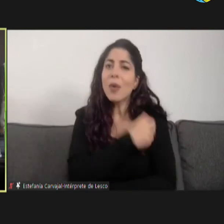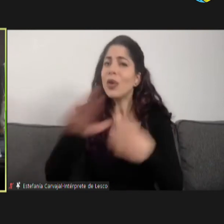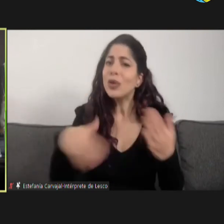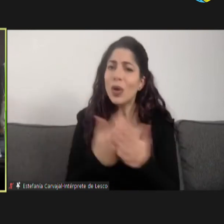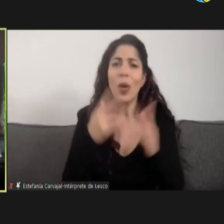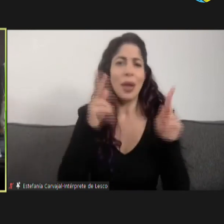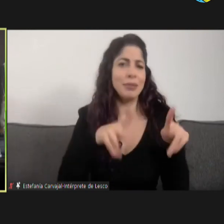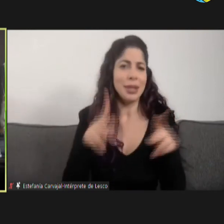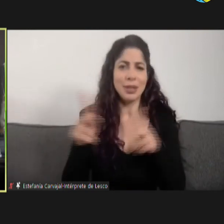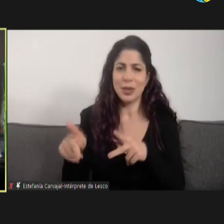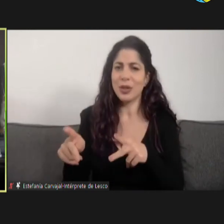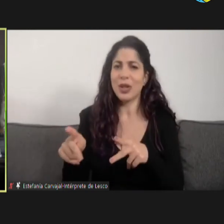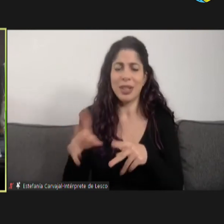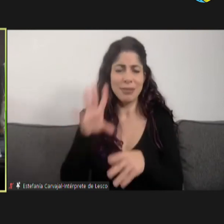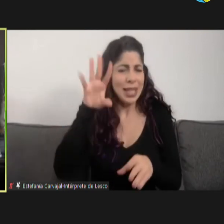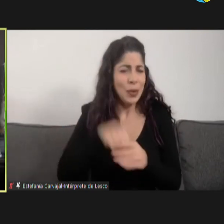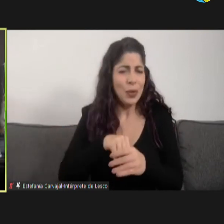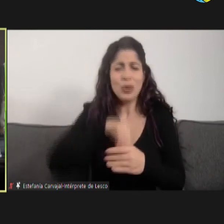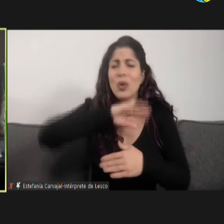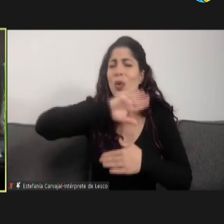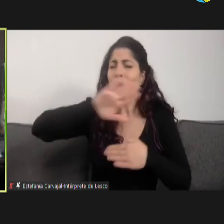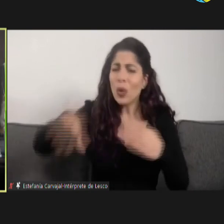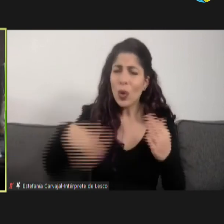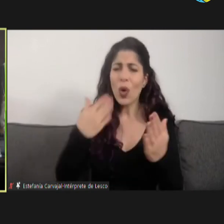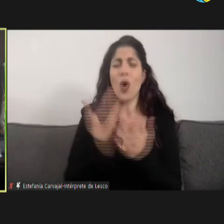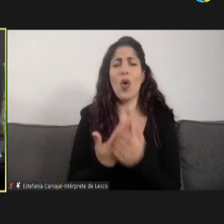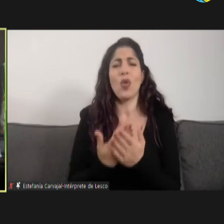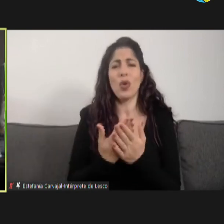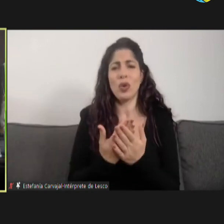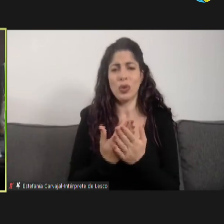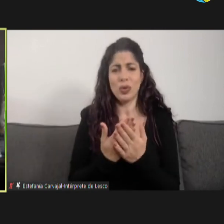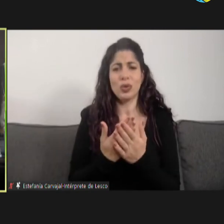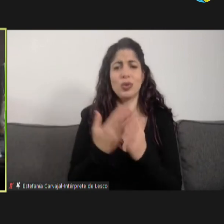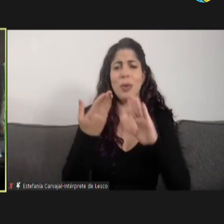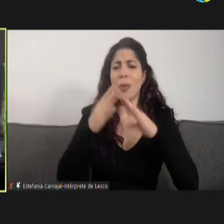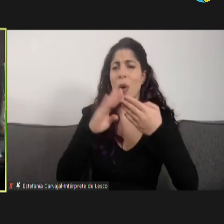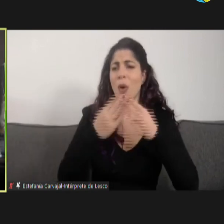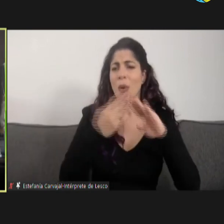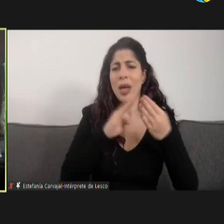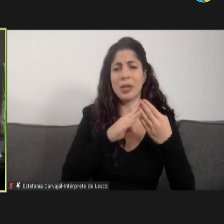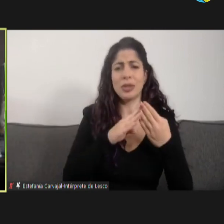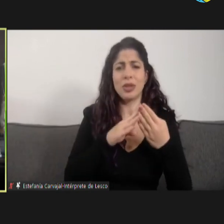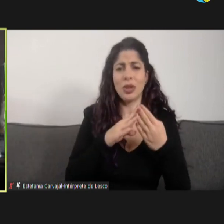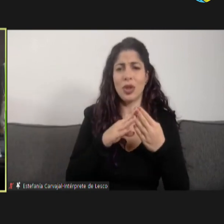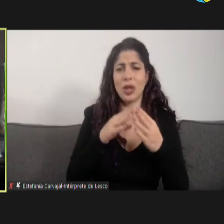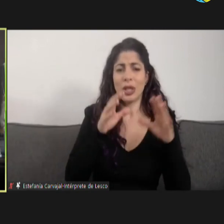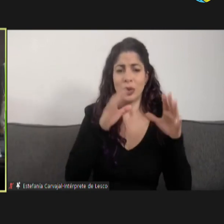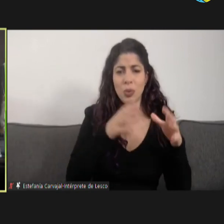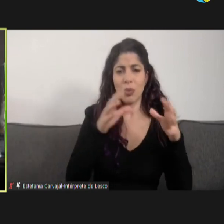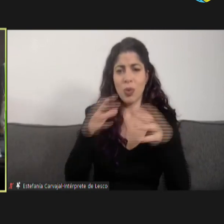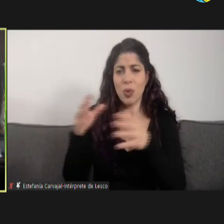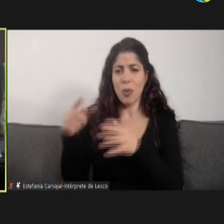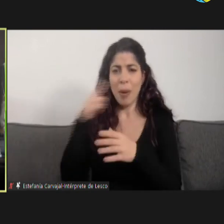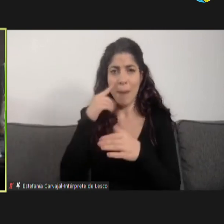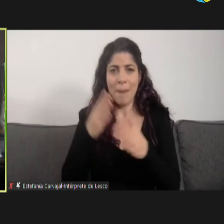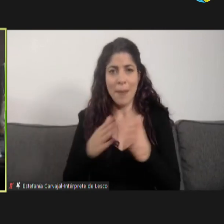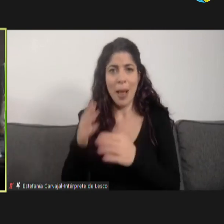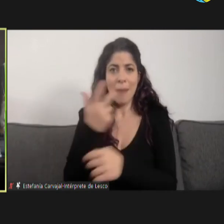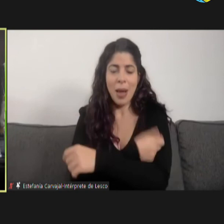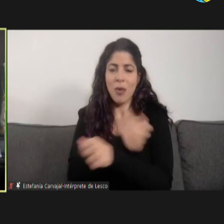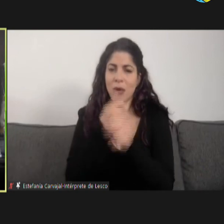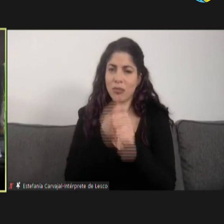eso incluye a todos los que están en las poblaciones meta para este programa de vacunación.